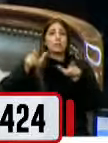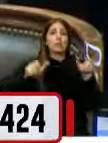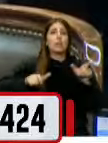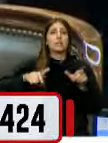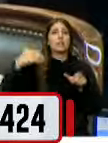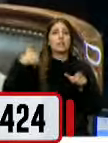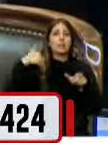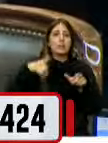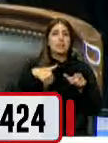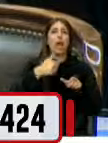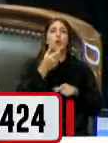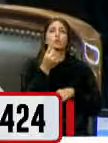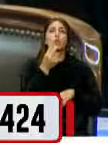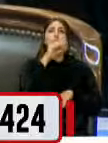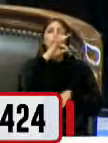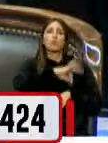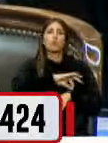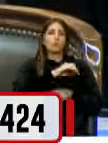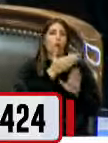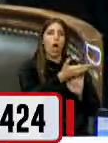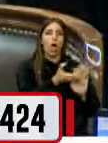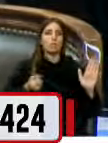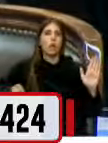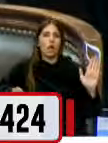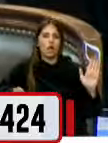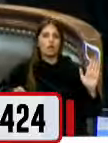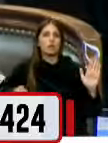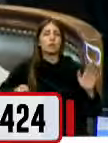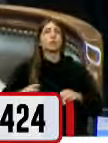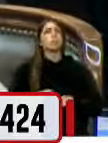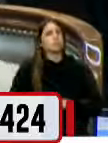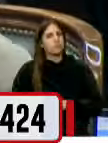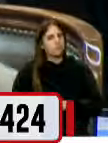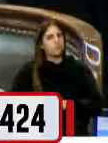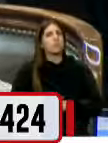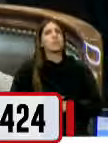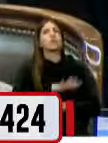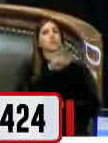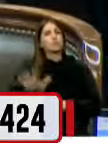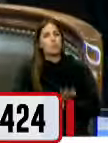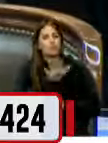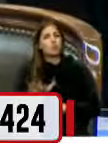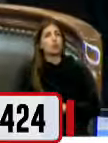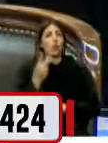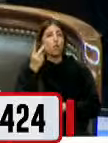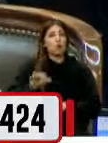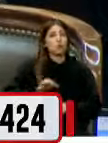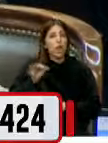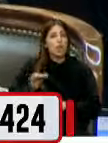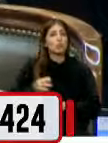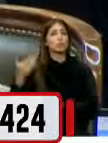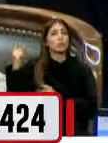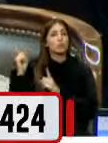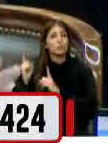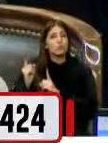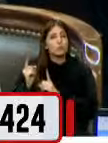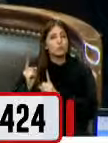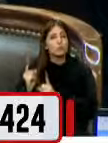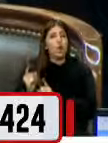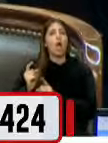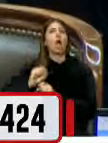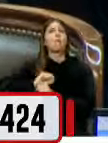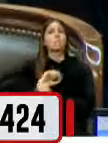país y de romper con esta lógica de que los juicios laborales vienen a fundir, que no hay trabajo porque hay juicios laborales. Todo es una, claro. Es